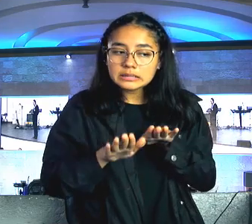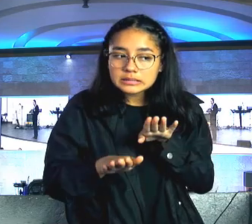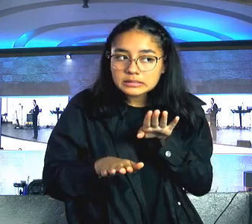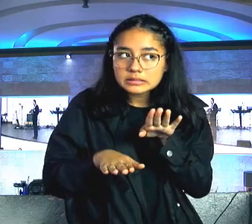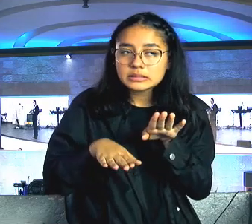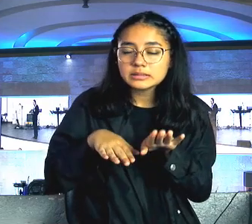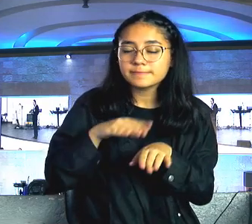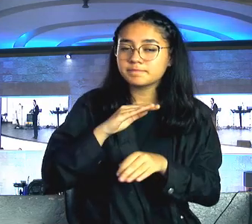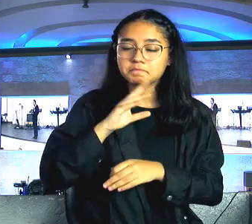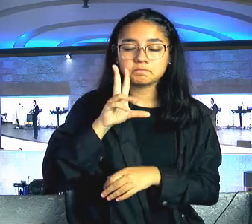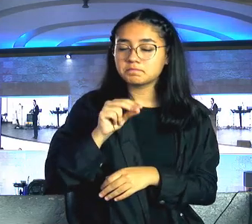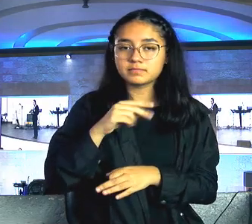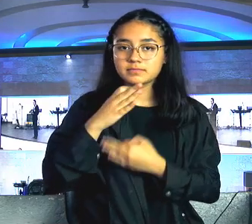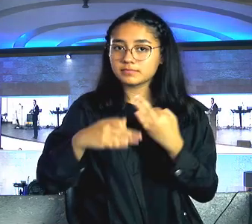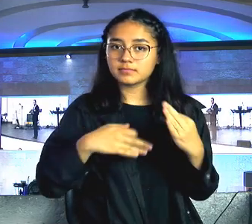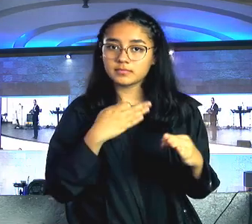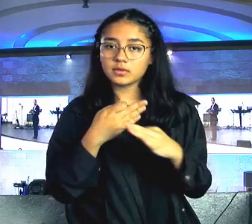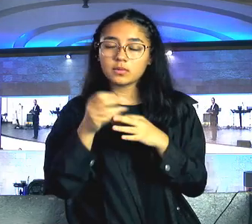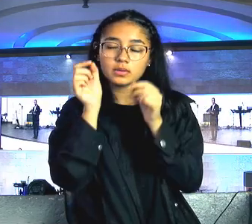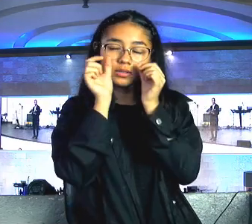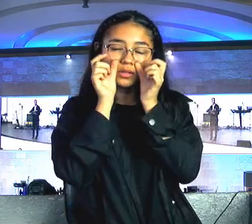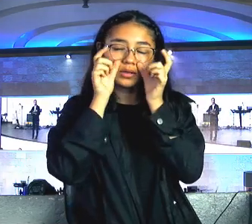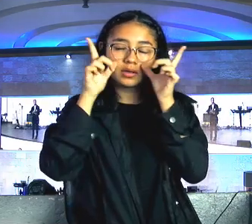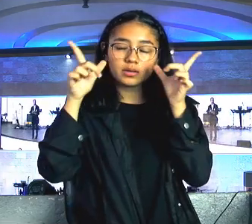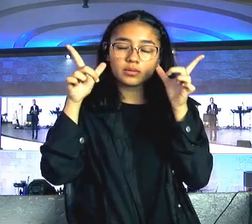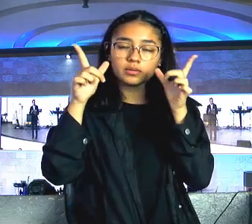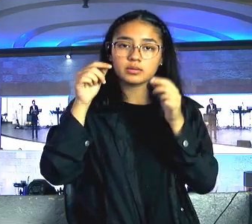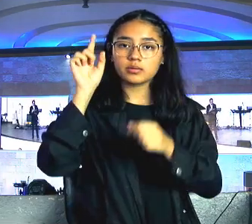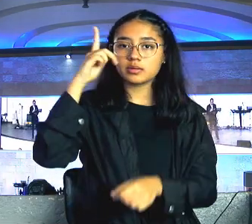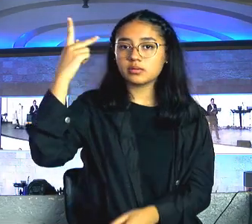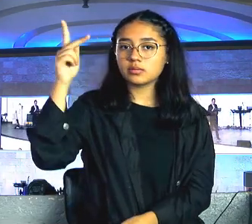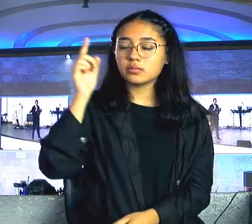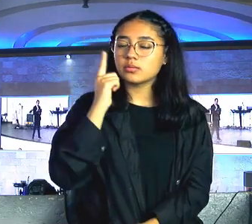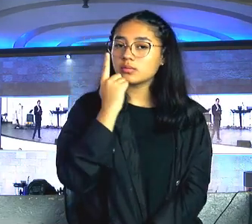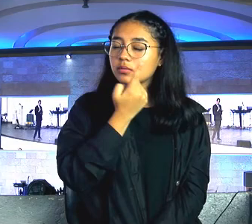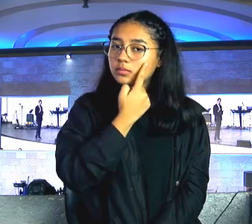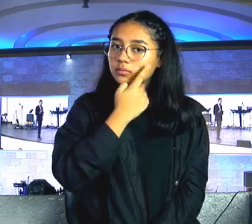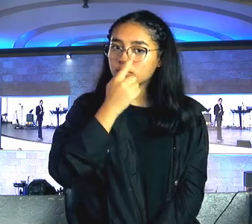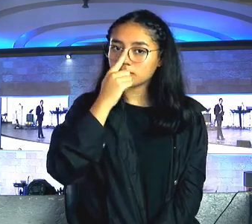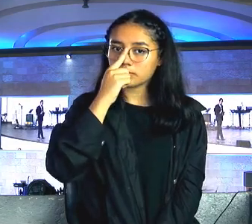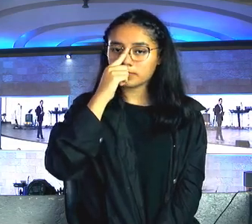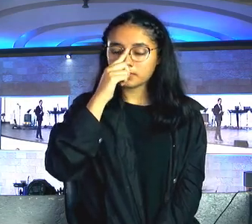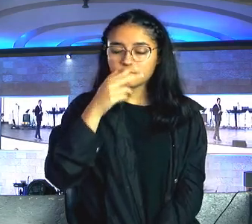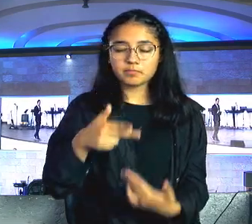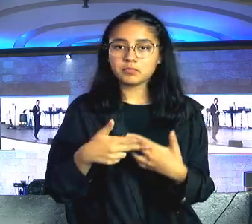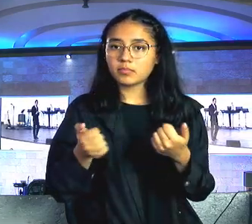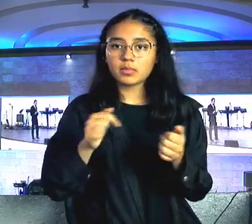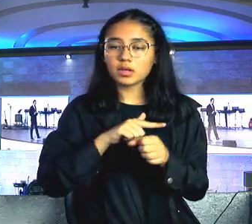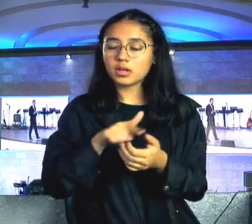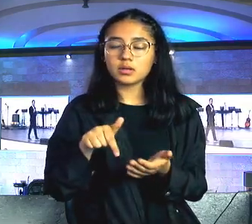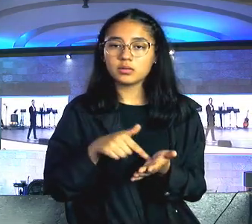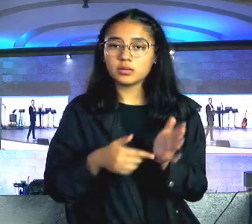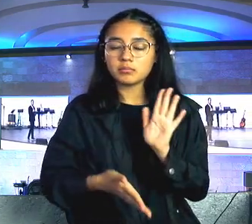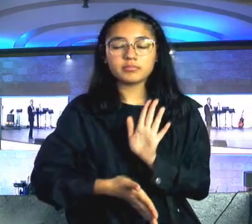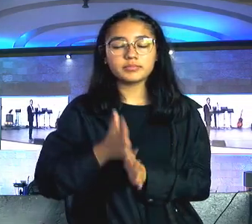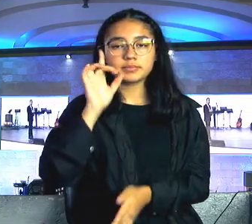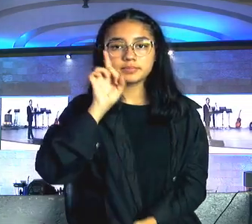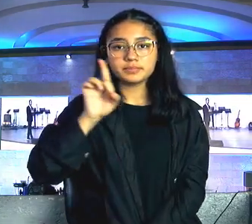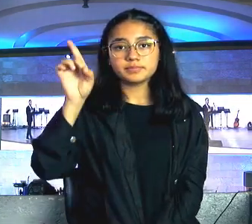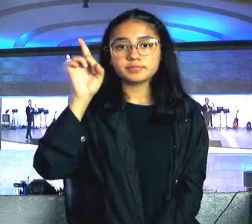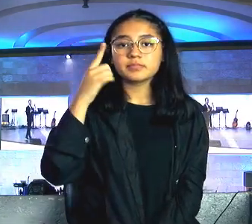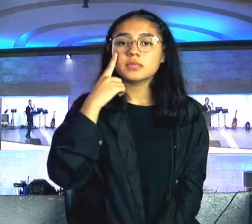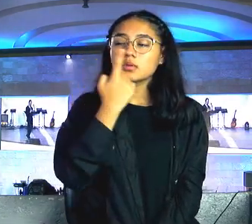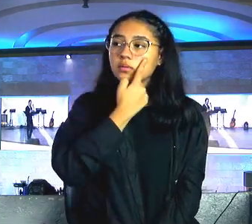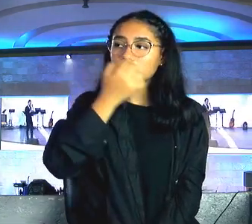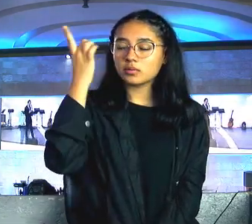sus ojos. Y repito, no hay lugar tan lejano, tan remoto para escapar de Él, porque los ojos de Dios miran todos